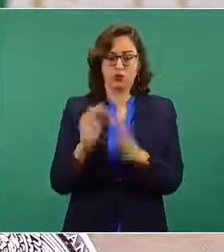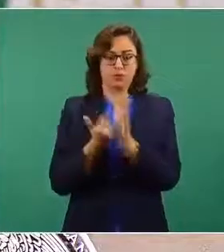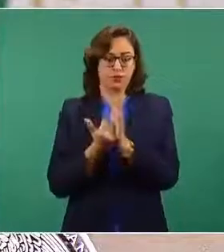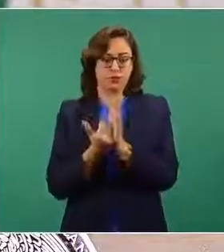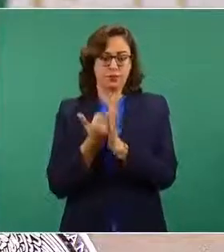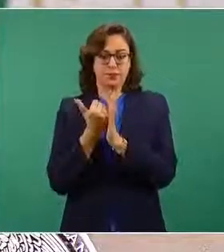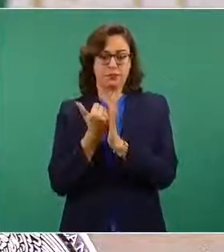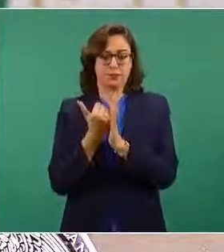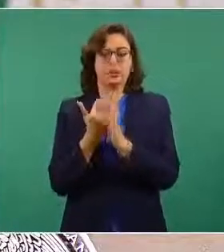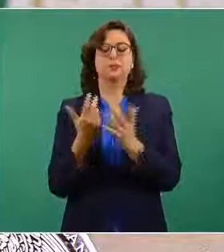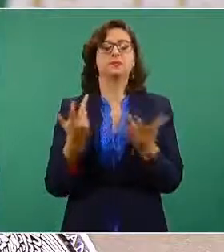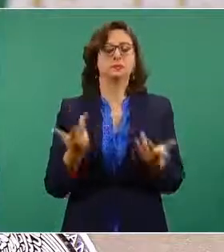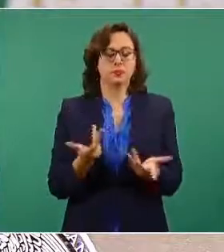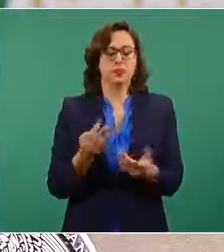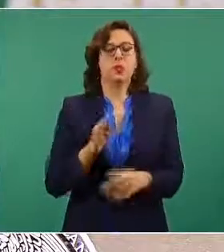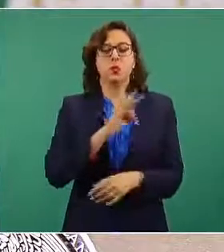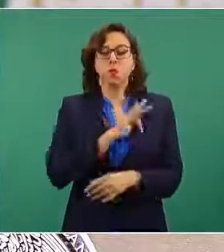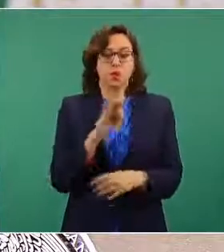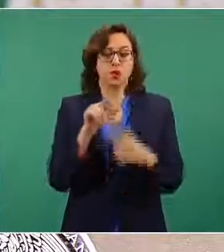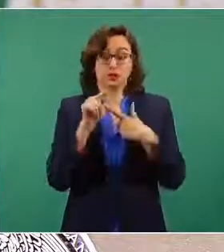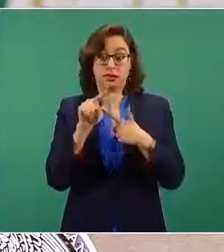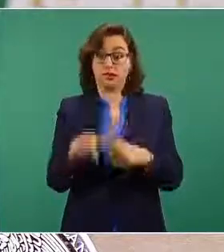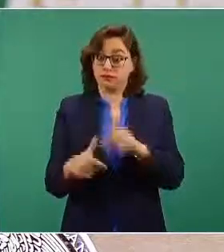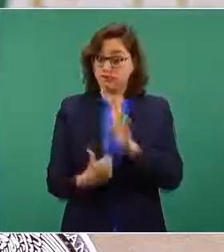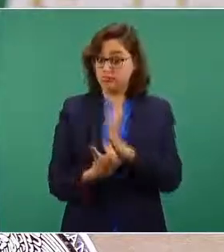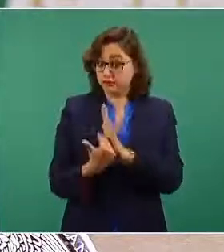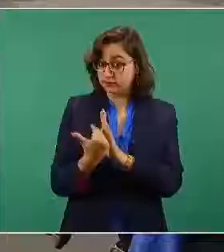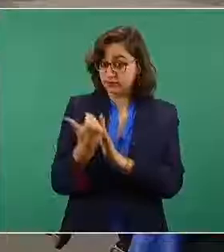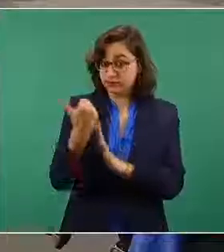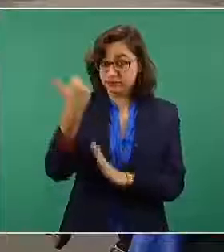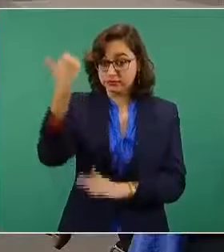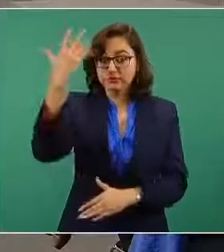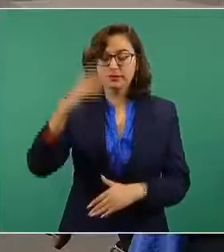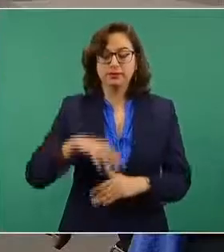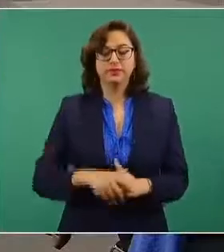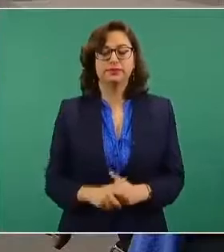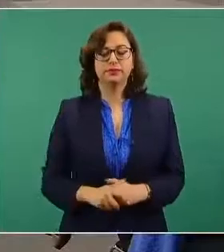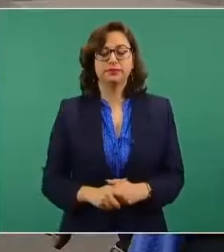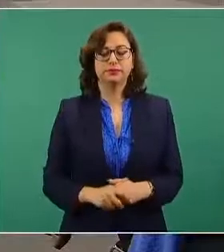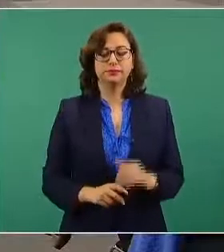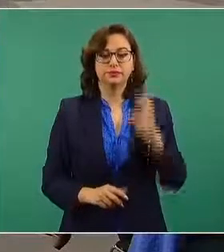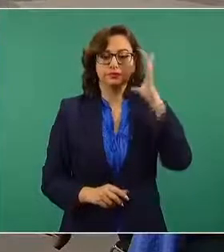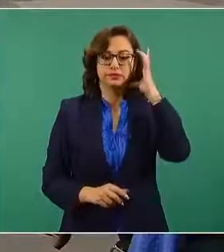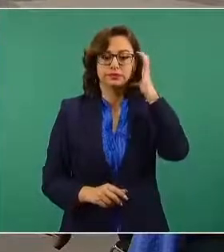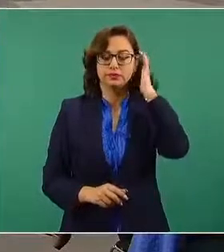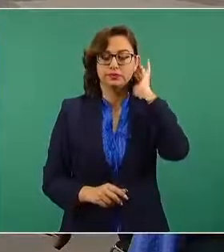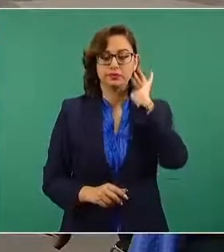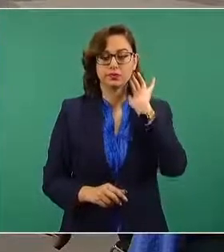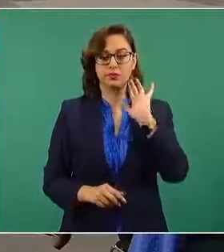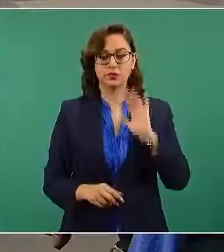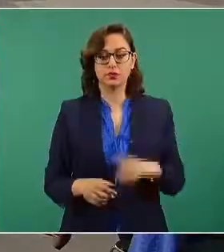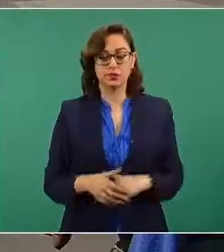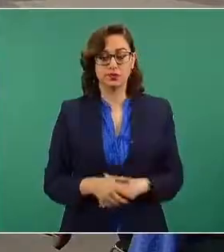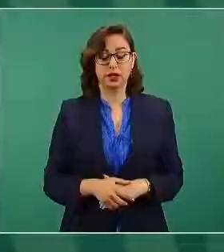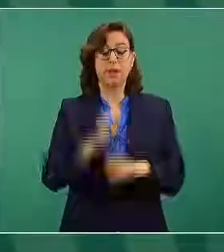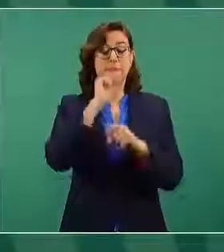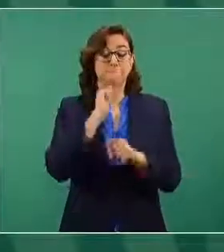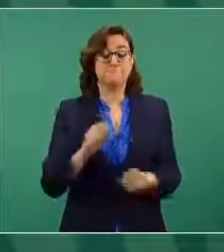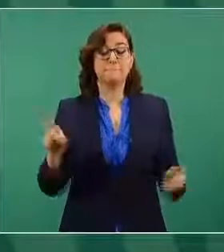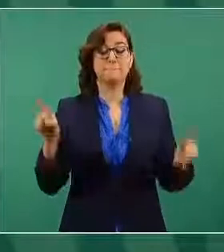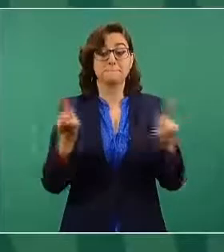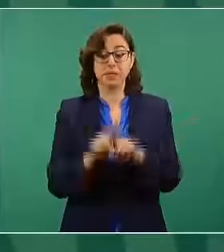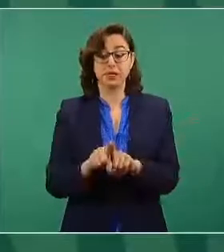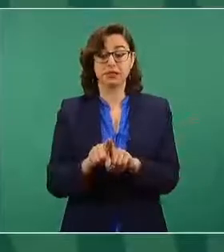reducciones. Esto desde luego puede continuar pasando. Ahora hablemos de la vacunación. También hemos identificado que junto